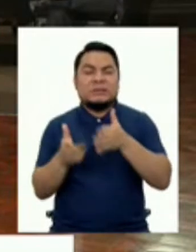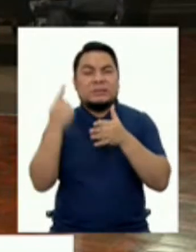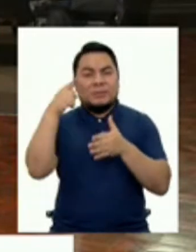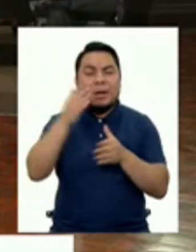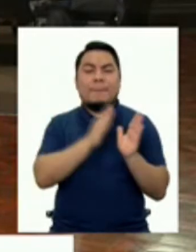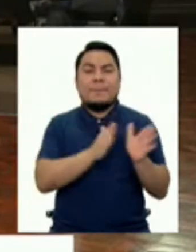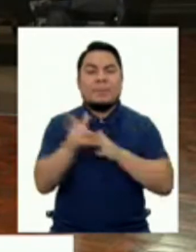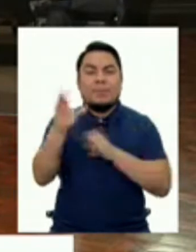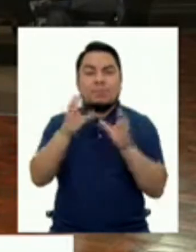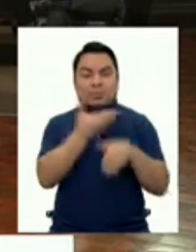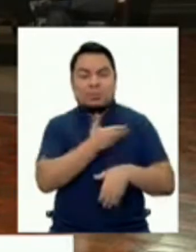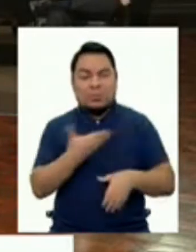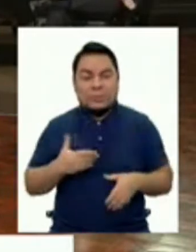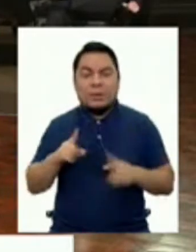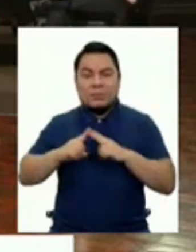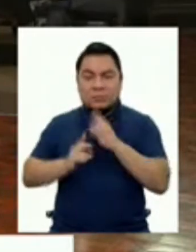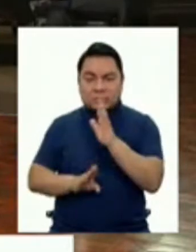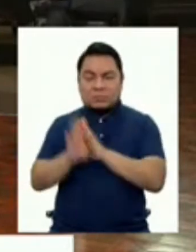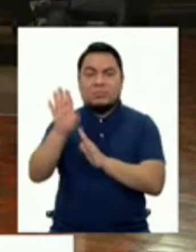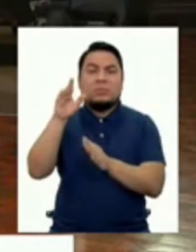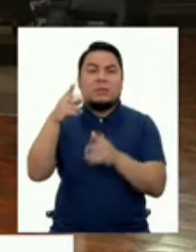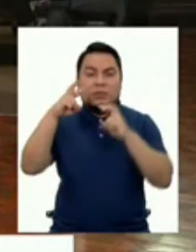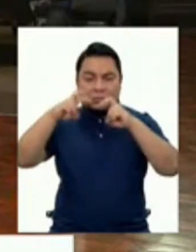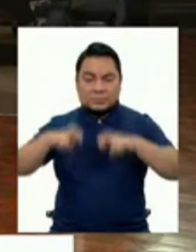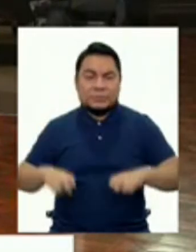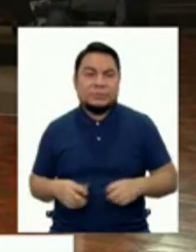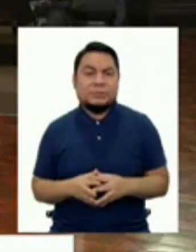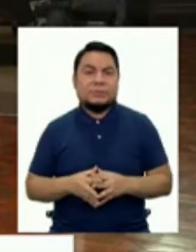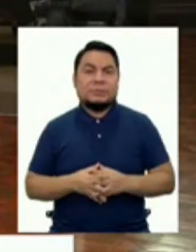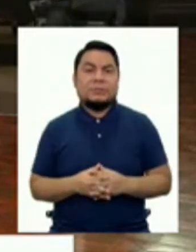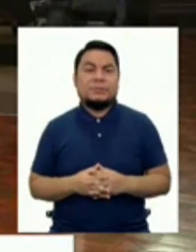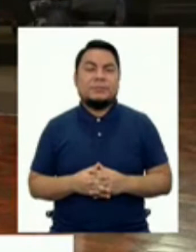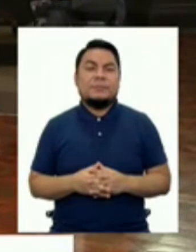Ejecutivo para reactivar la inversión en exploración?